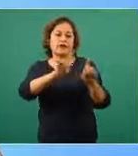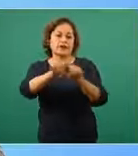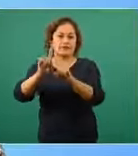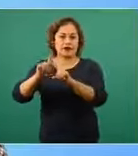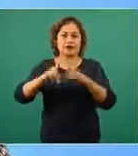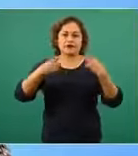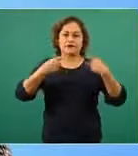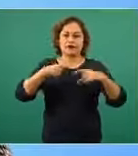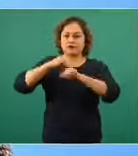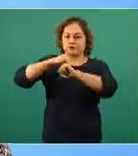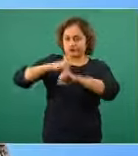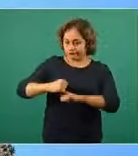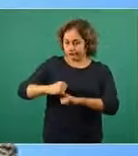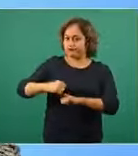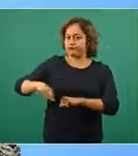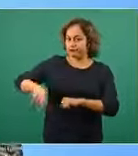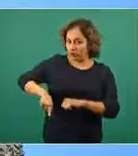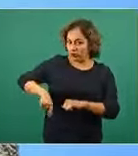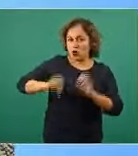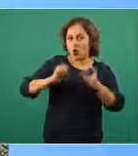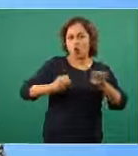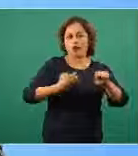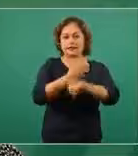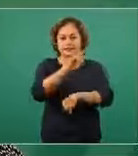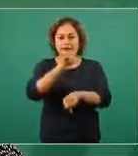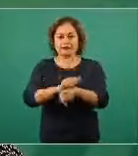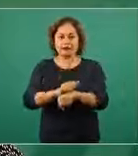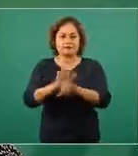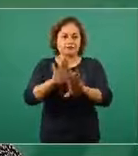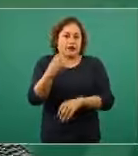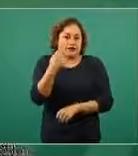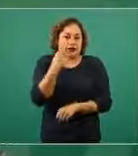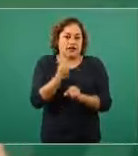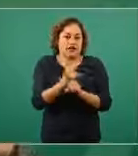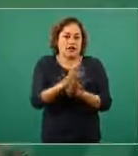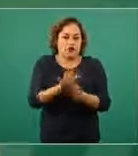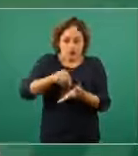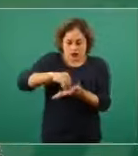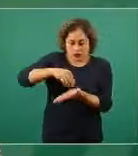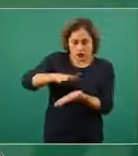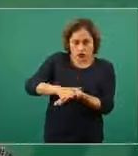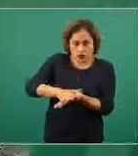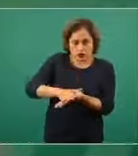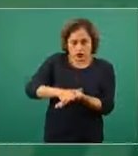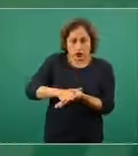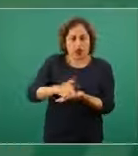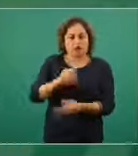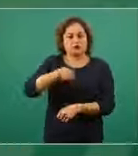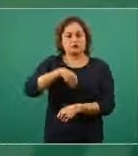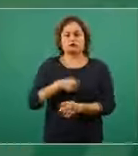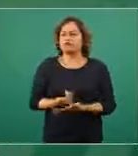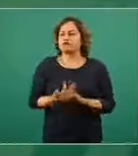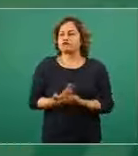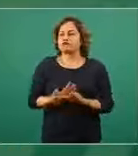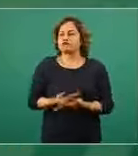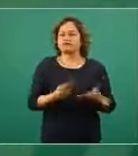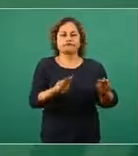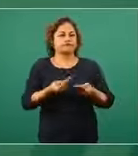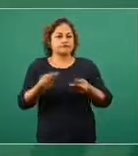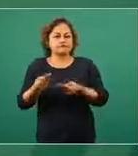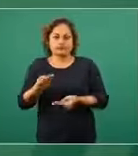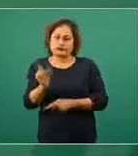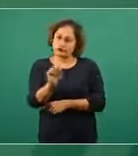Dirección General de Epidemiología no solo espera que le capturen el dato en la plataforma, o sea, no únicamente somos receptores. Tenemos, aparte de esta vía, que es